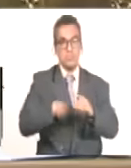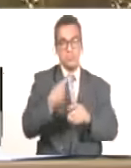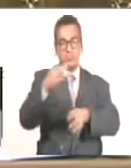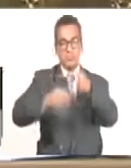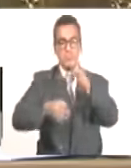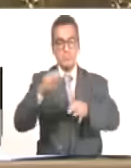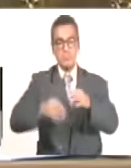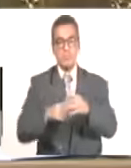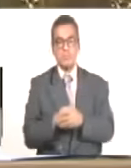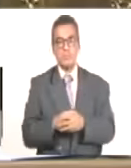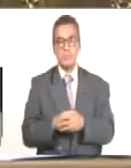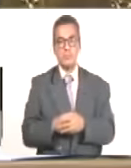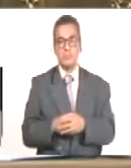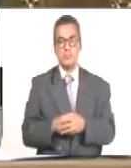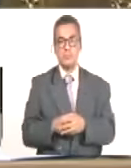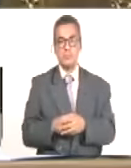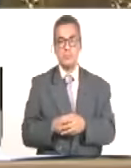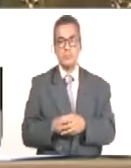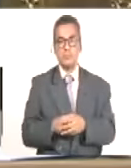jurídica.